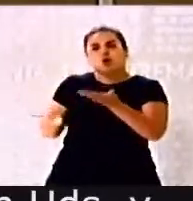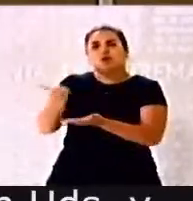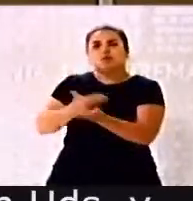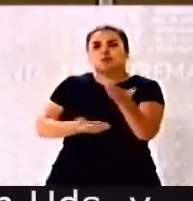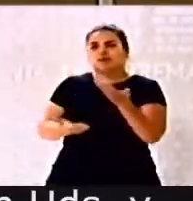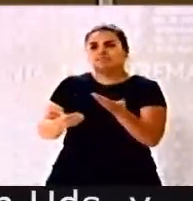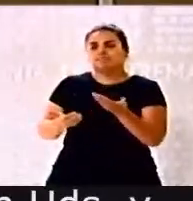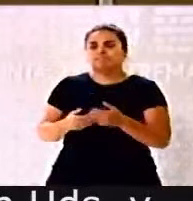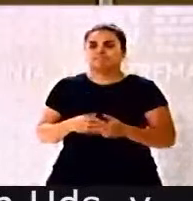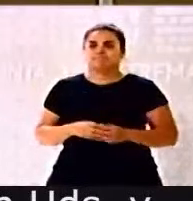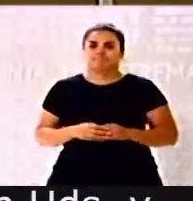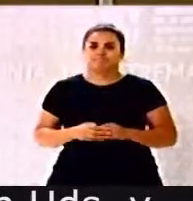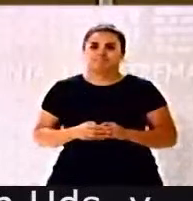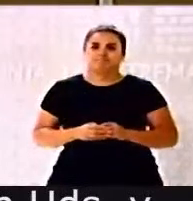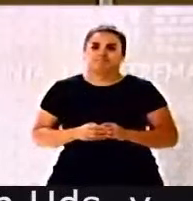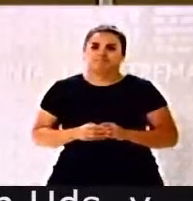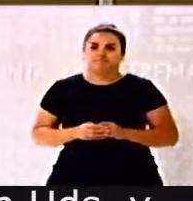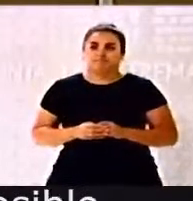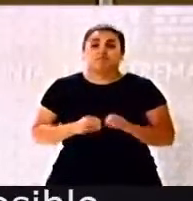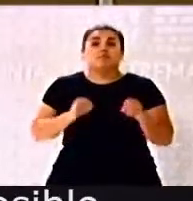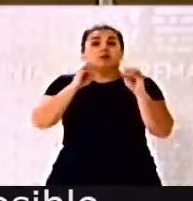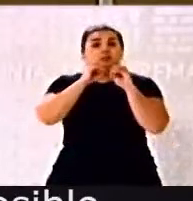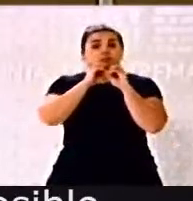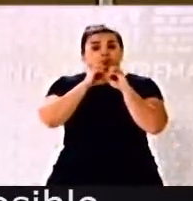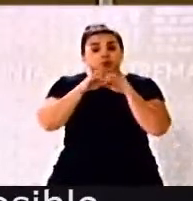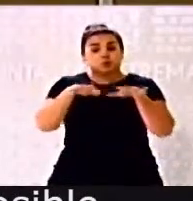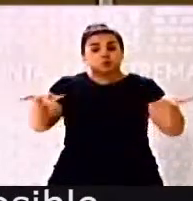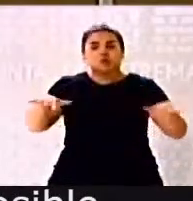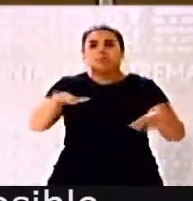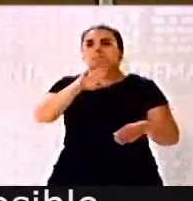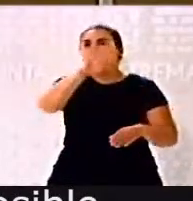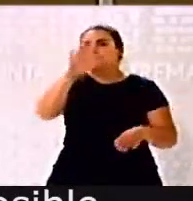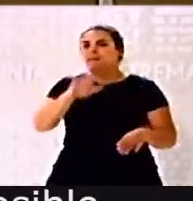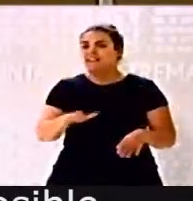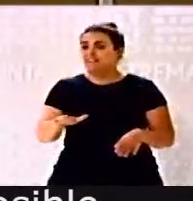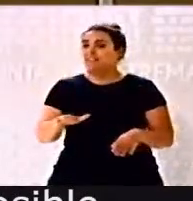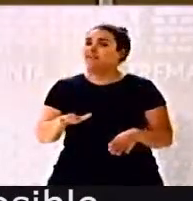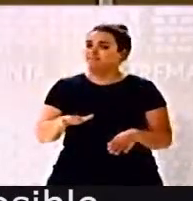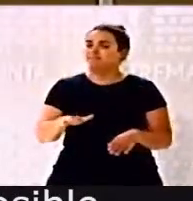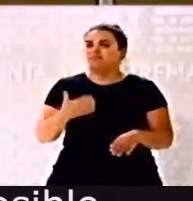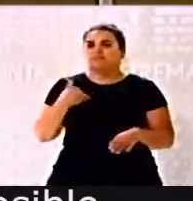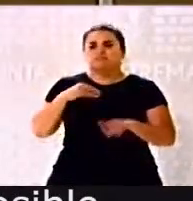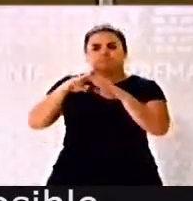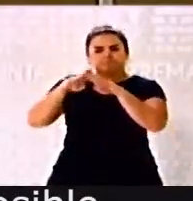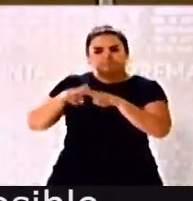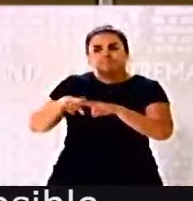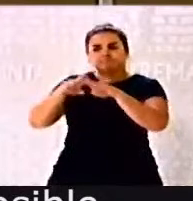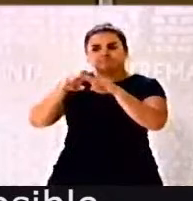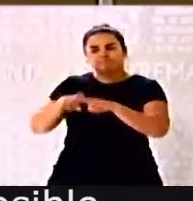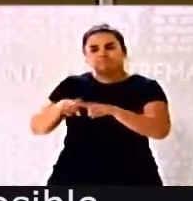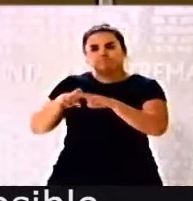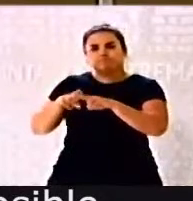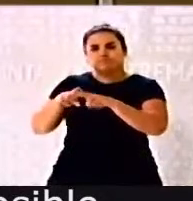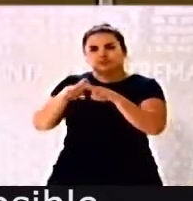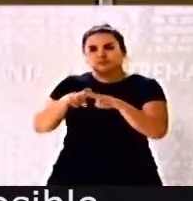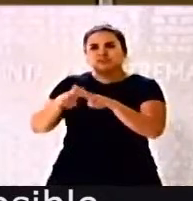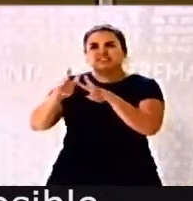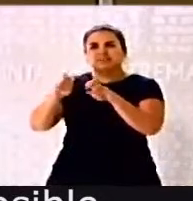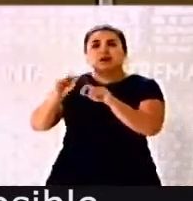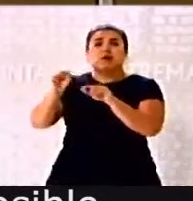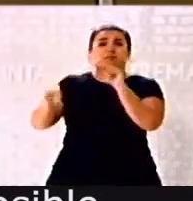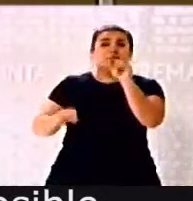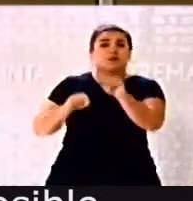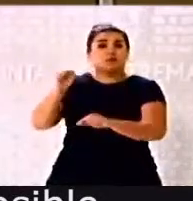posible. El brote parece que con los primeros estudios epidemiológicos que